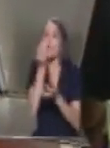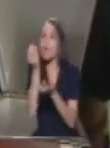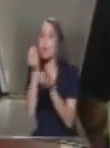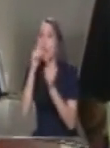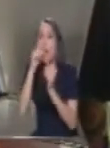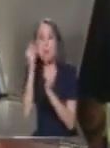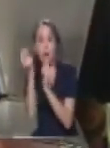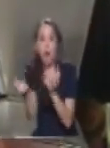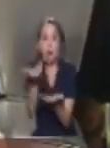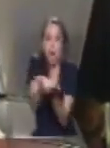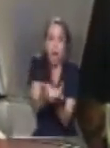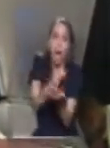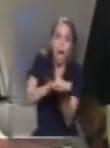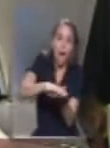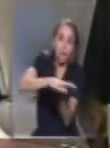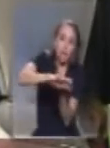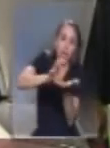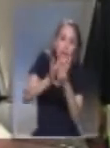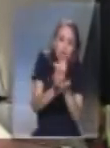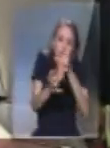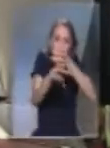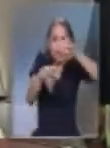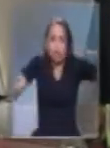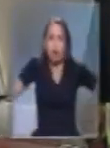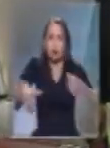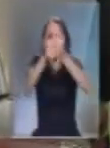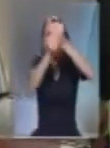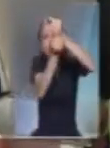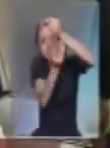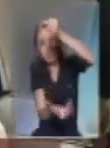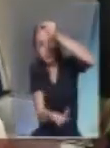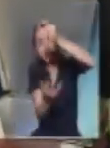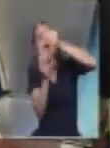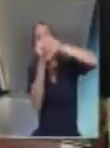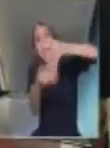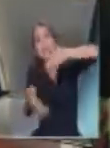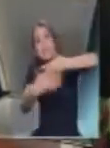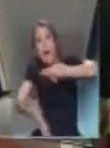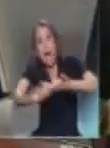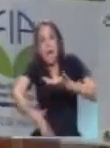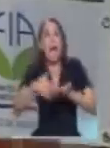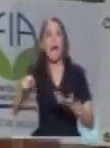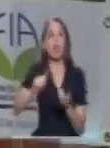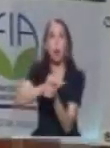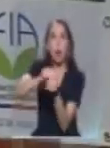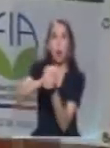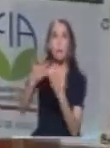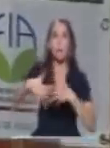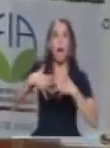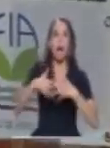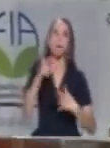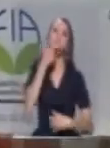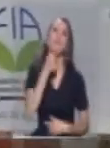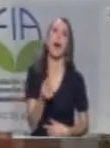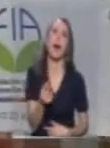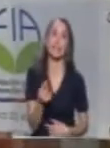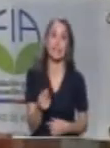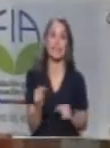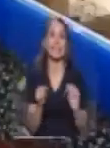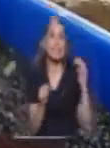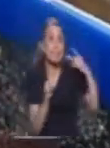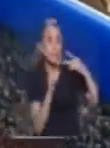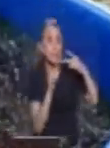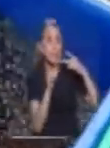el maqui. Y aquí no, porque te saca la pulpa aparte. Así que es mucho más fácil. El siguiente paso para este